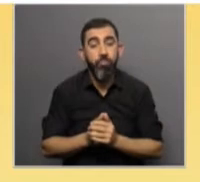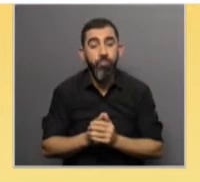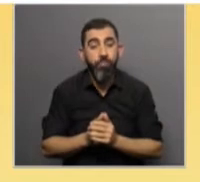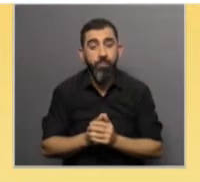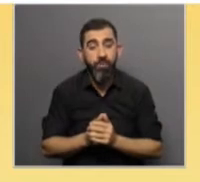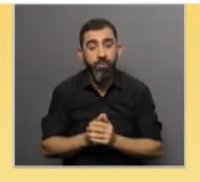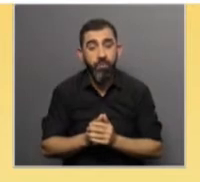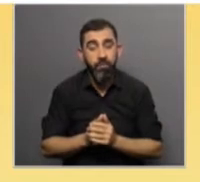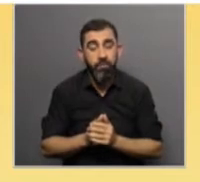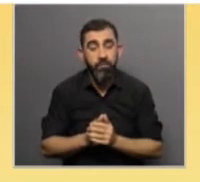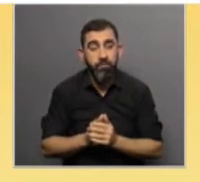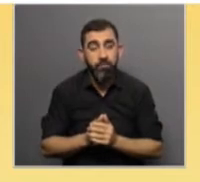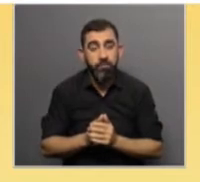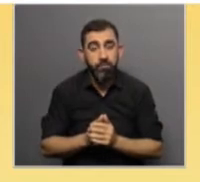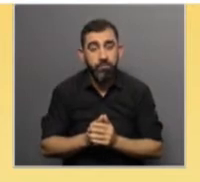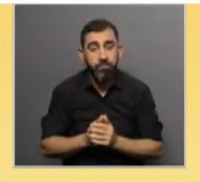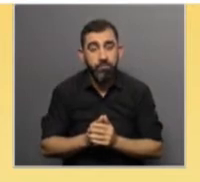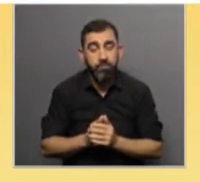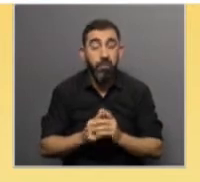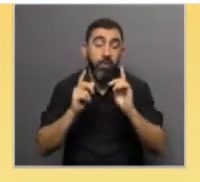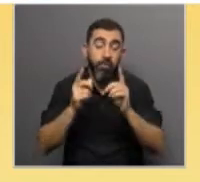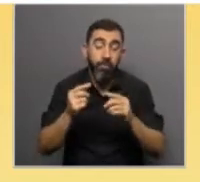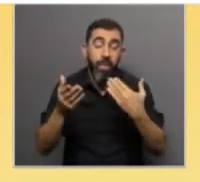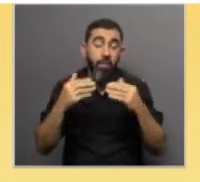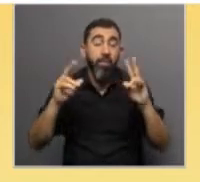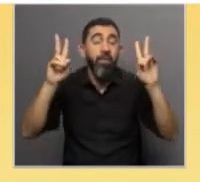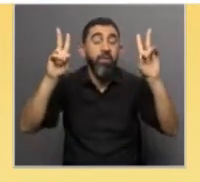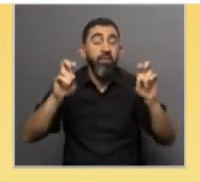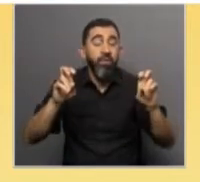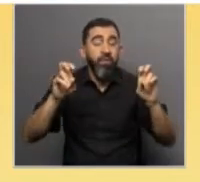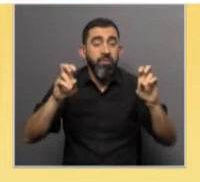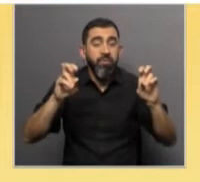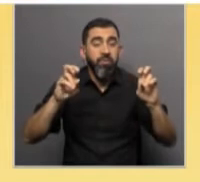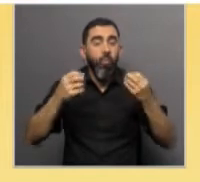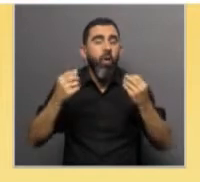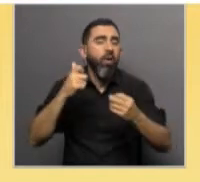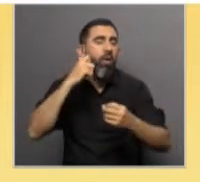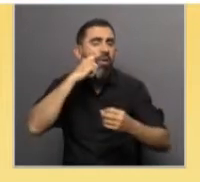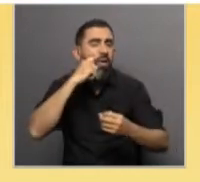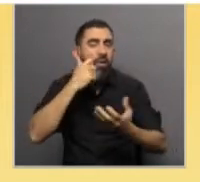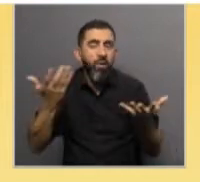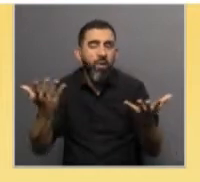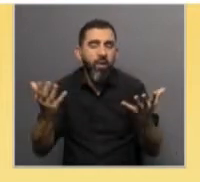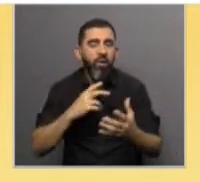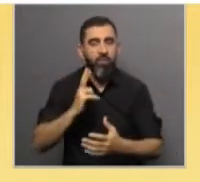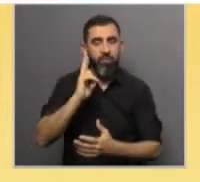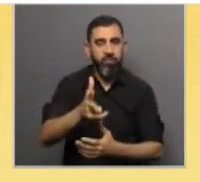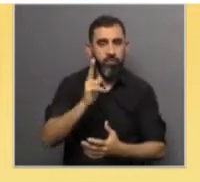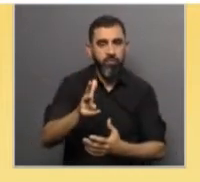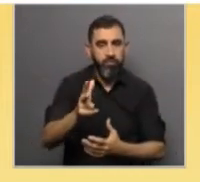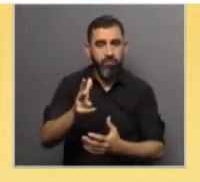fue invariable llegar a tocar el tema de la edad de la presencia de los